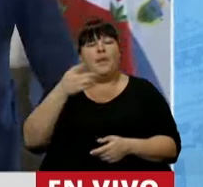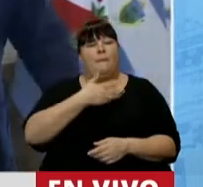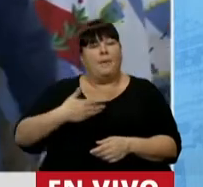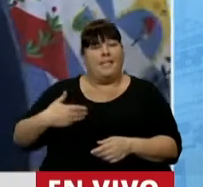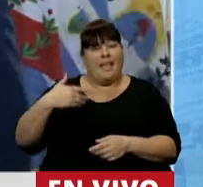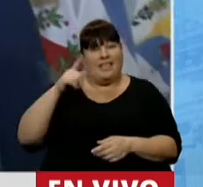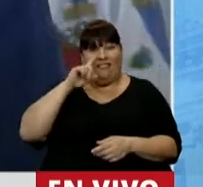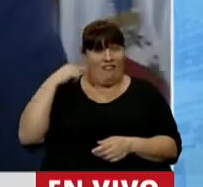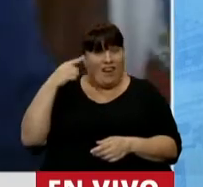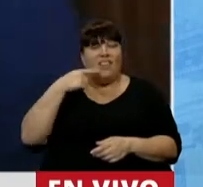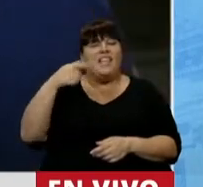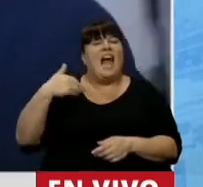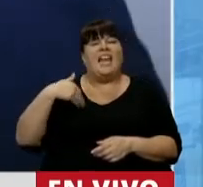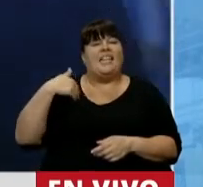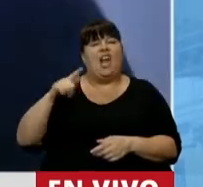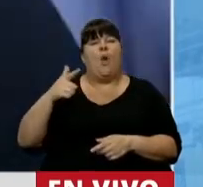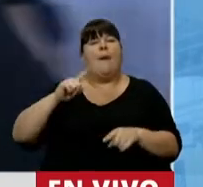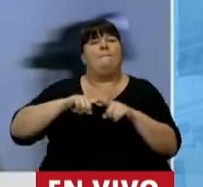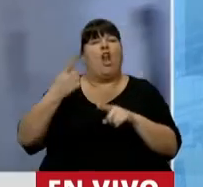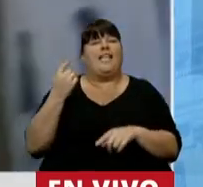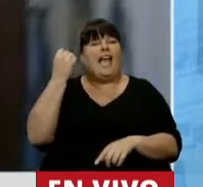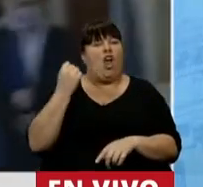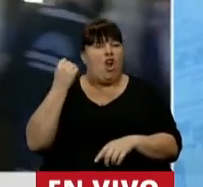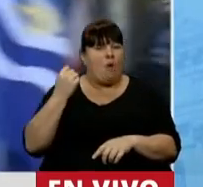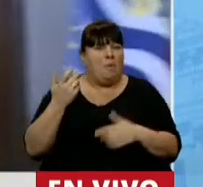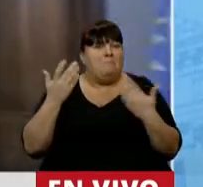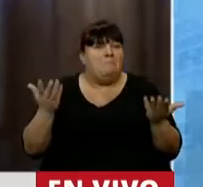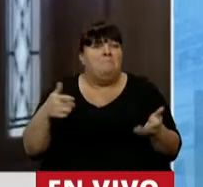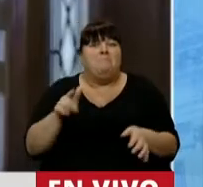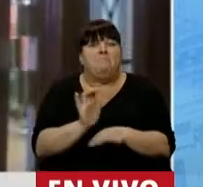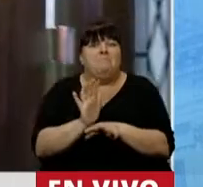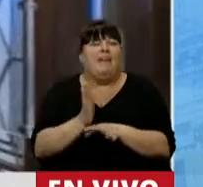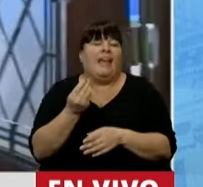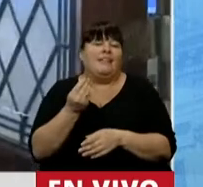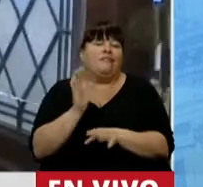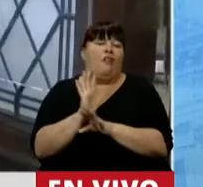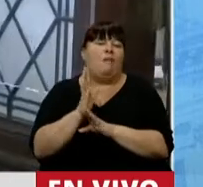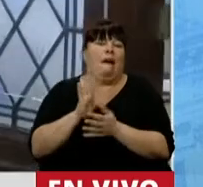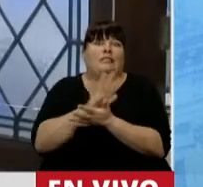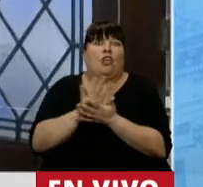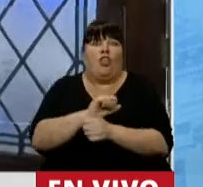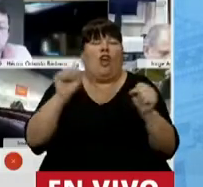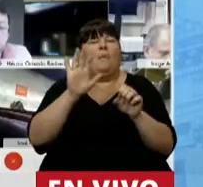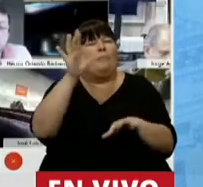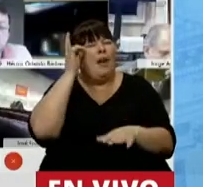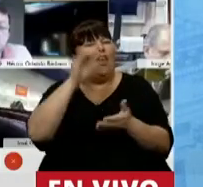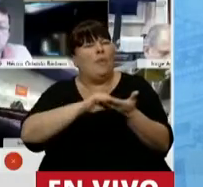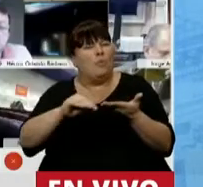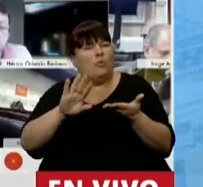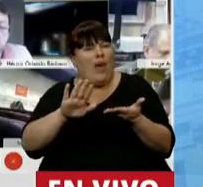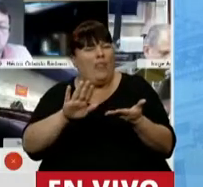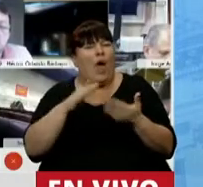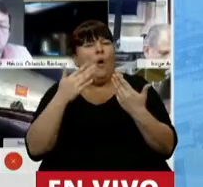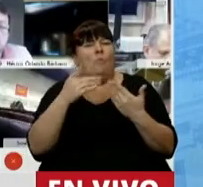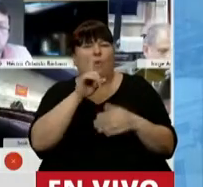presidente de la Nación ha dicho que este país no tiene políticas económicas, así que esto es un manotazo. Discúlpeme, diputada.